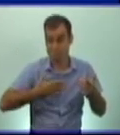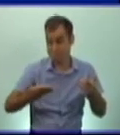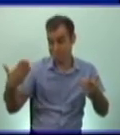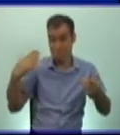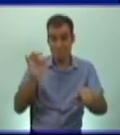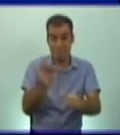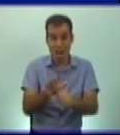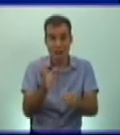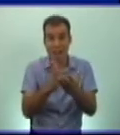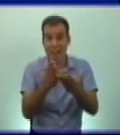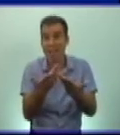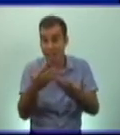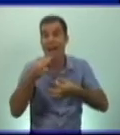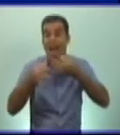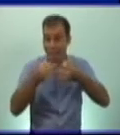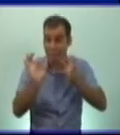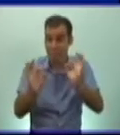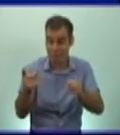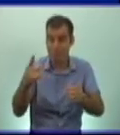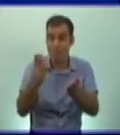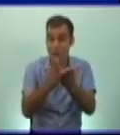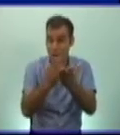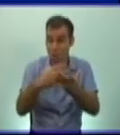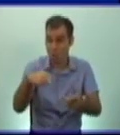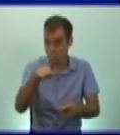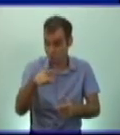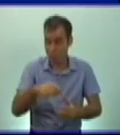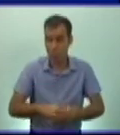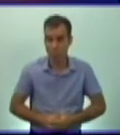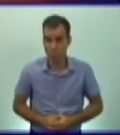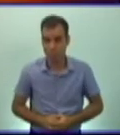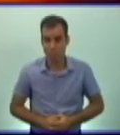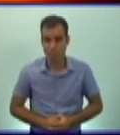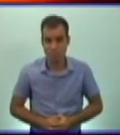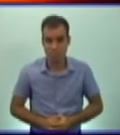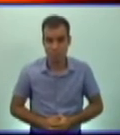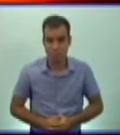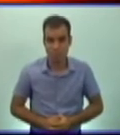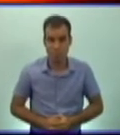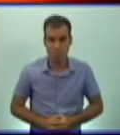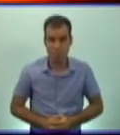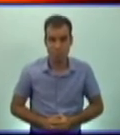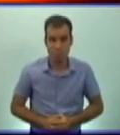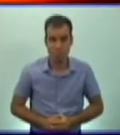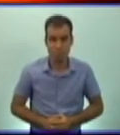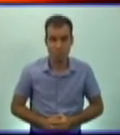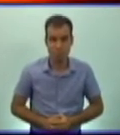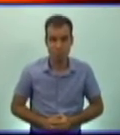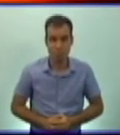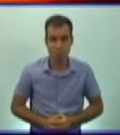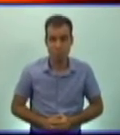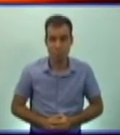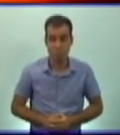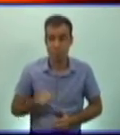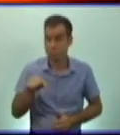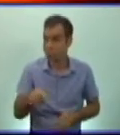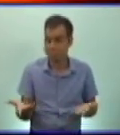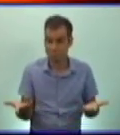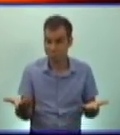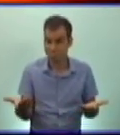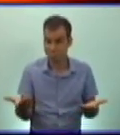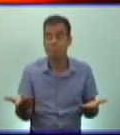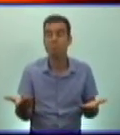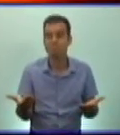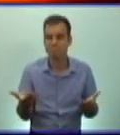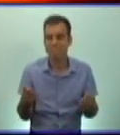que es el epígrafe que estamos trabajando. en el día de hoy hemos visto que es una